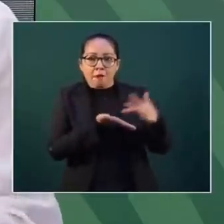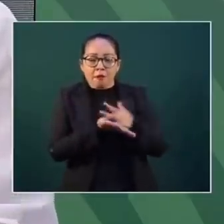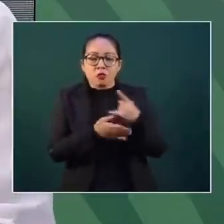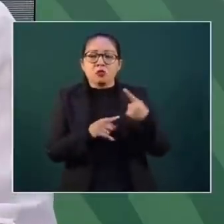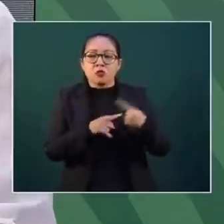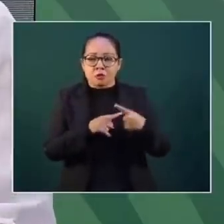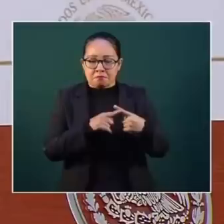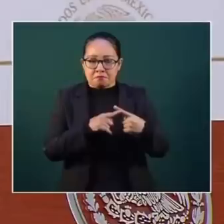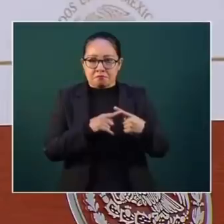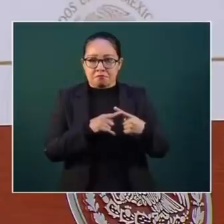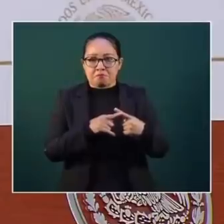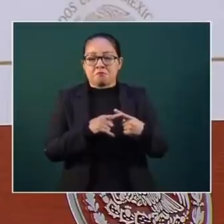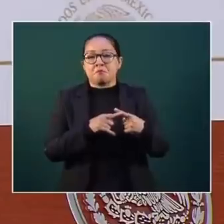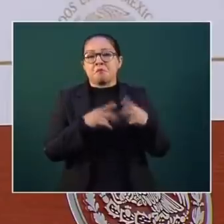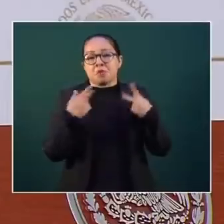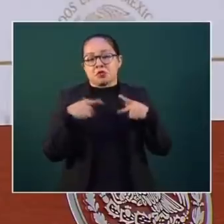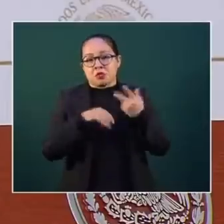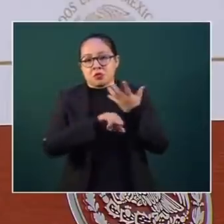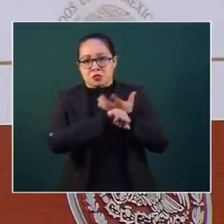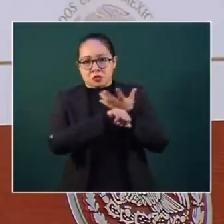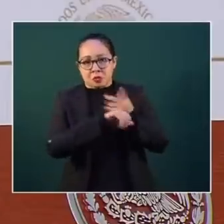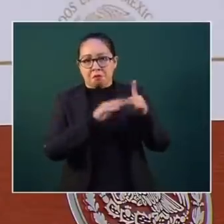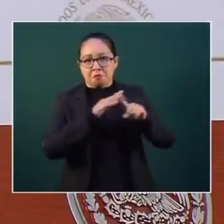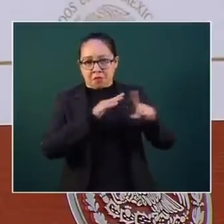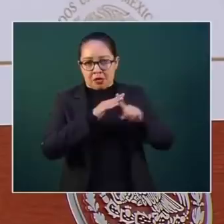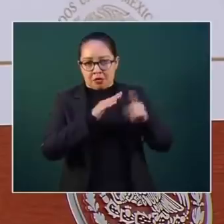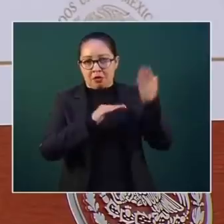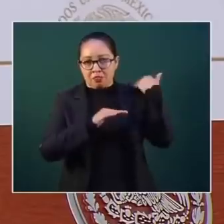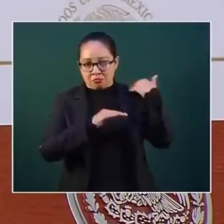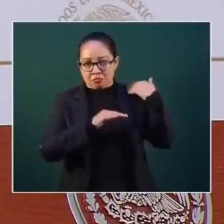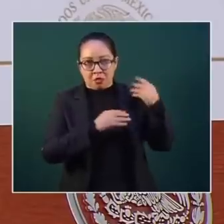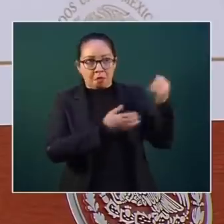migrantes que nos mandamos